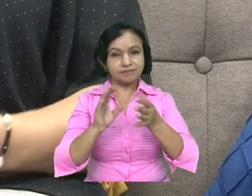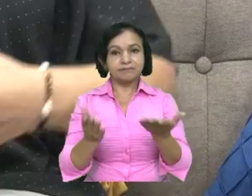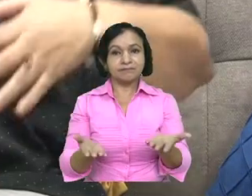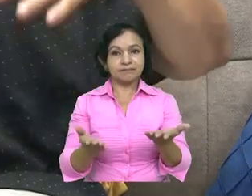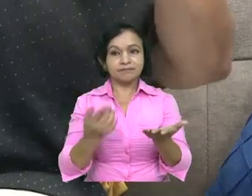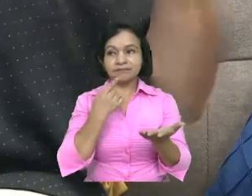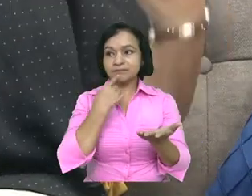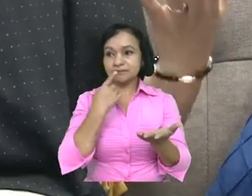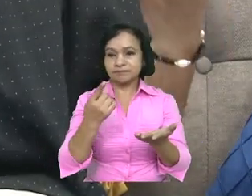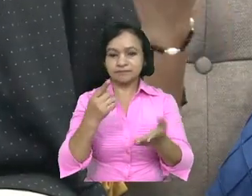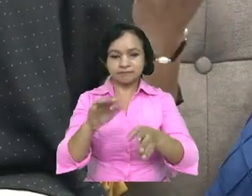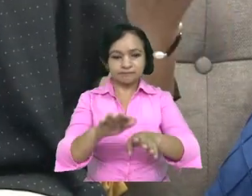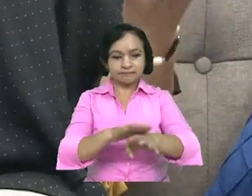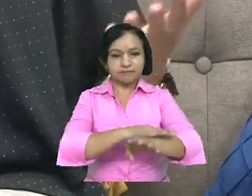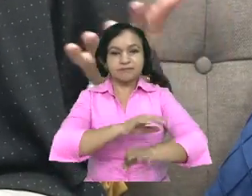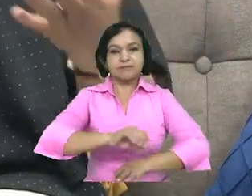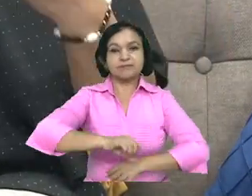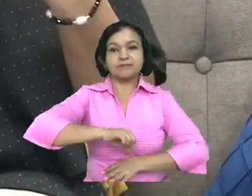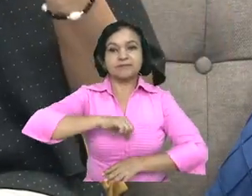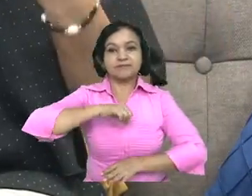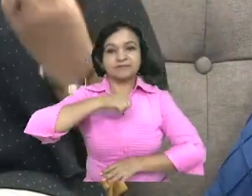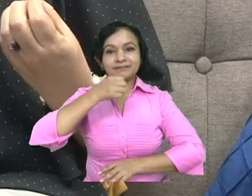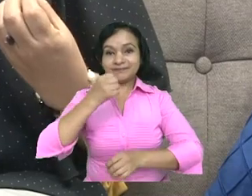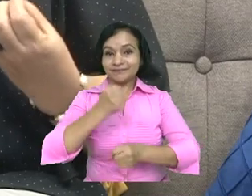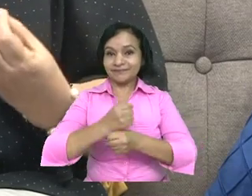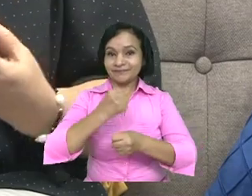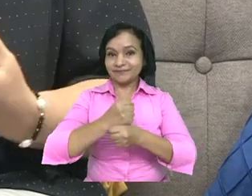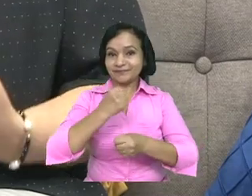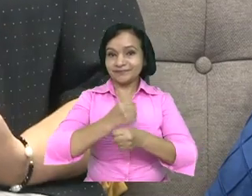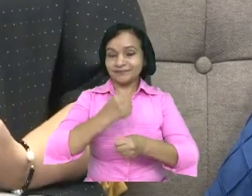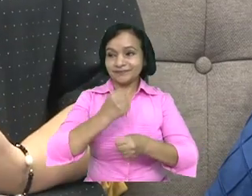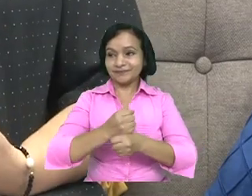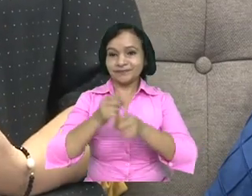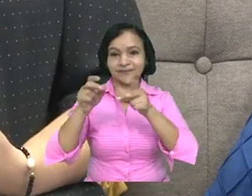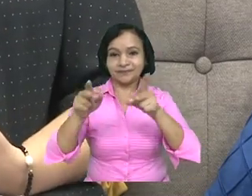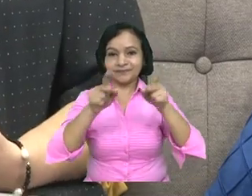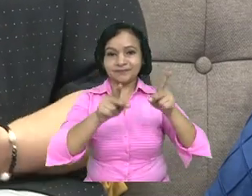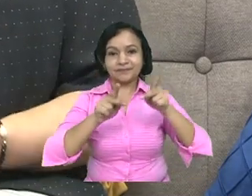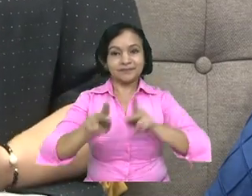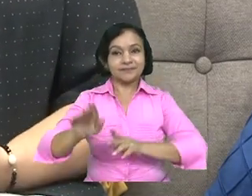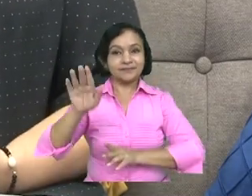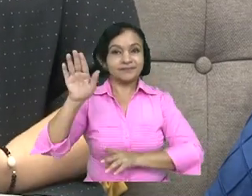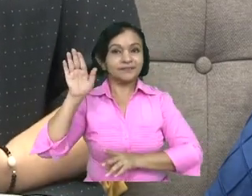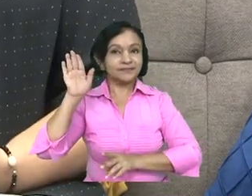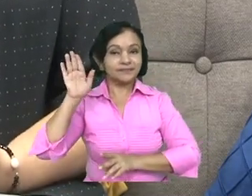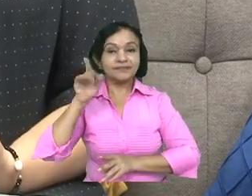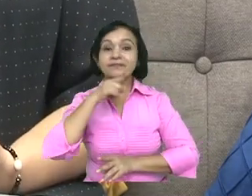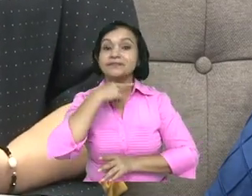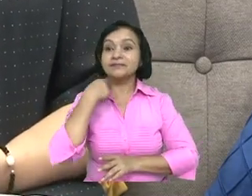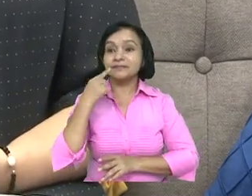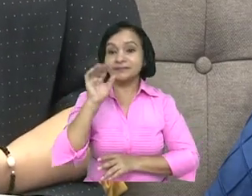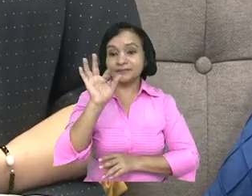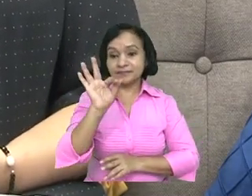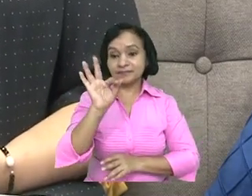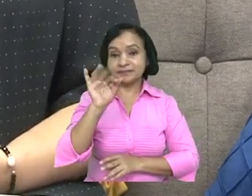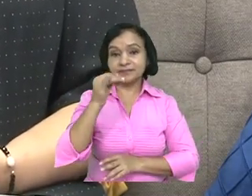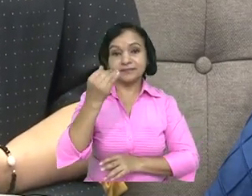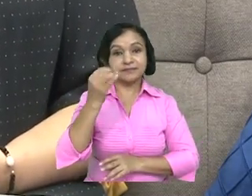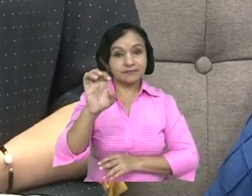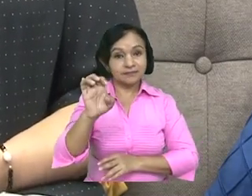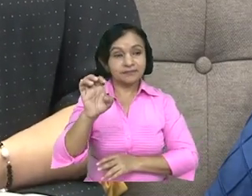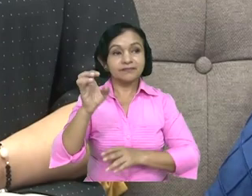que siente el orgullo de trabajar y que es un personal comprometido. O sea, el FICE tiene